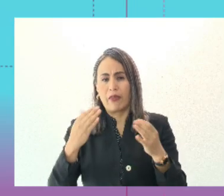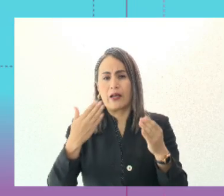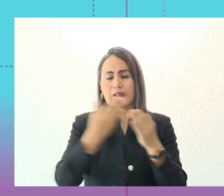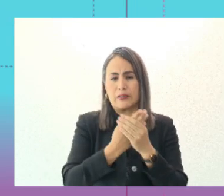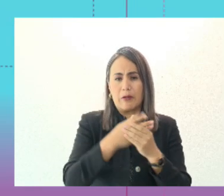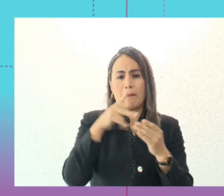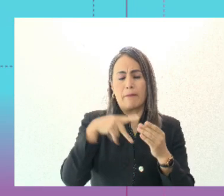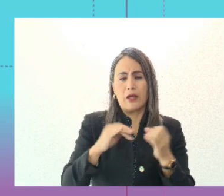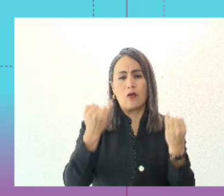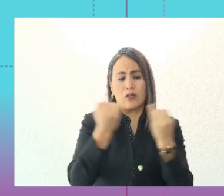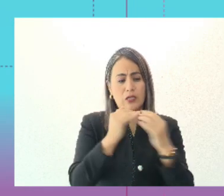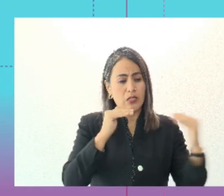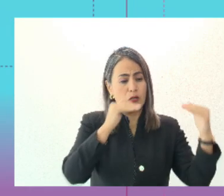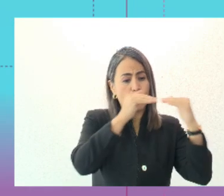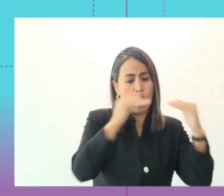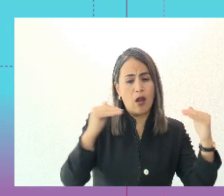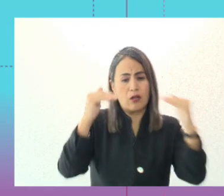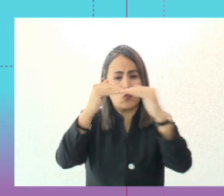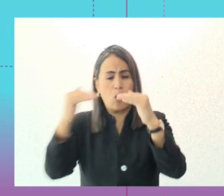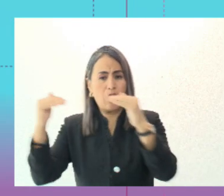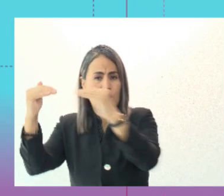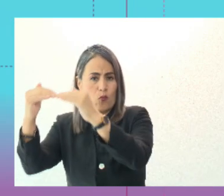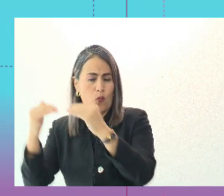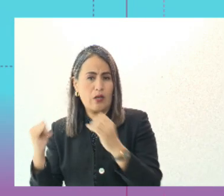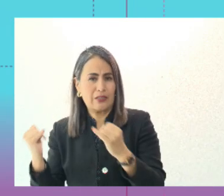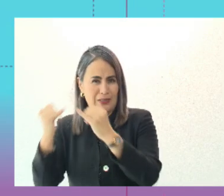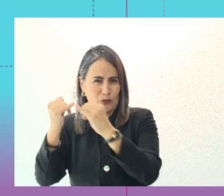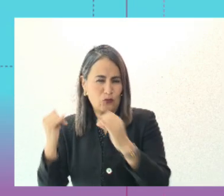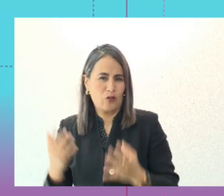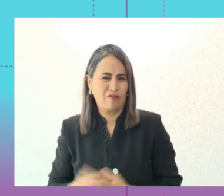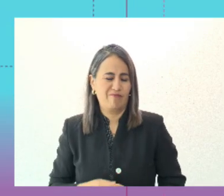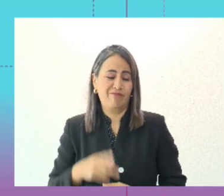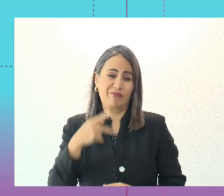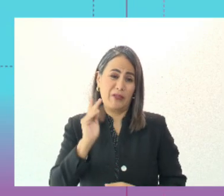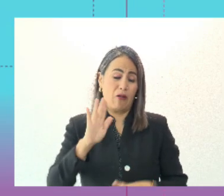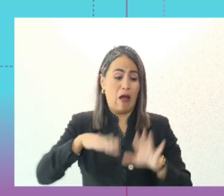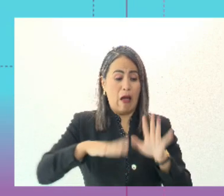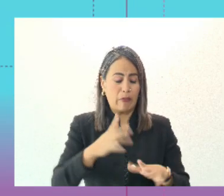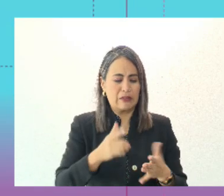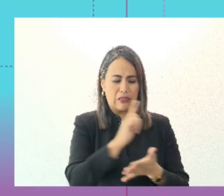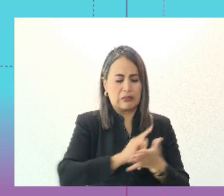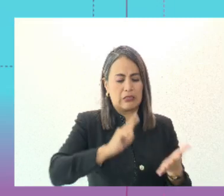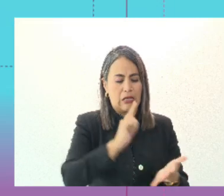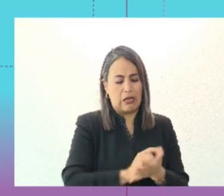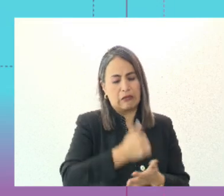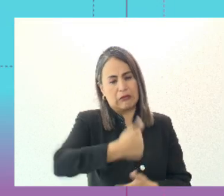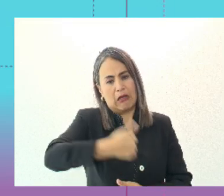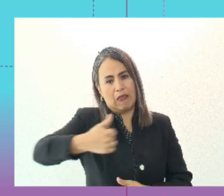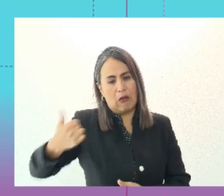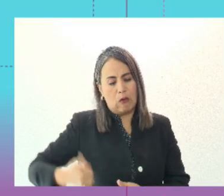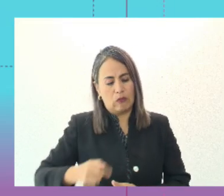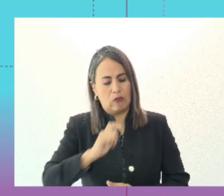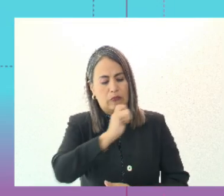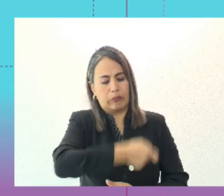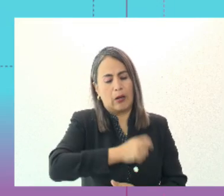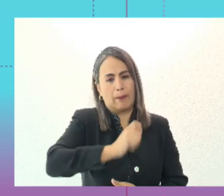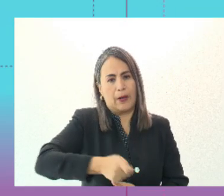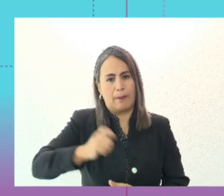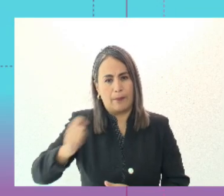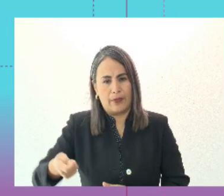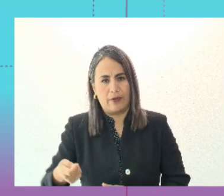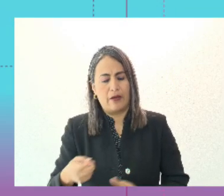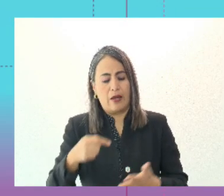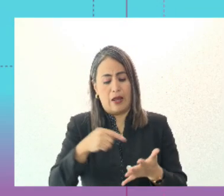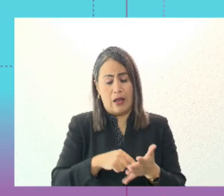INEGI lo tiene que hacer el INAI, pero ya vimos con Alejandra que, bueno, hay criterios de interpretación de la ley que también establece que tenemos